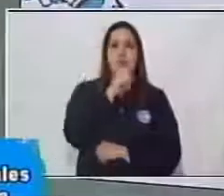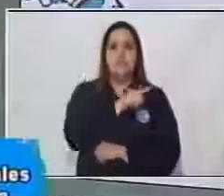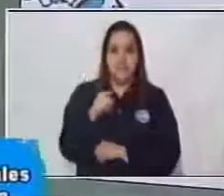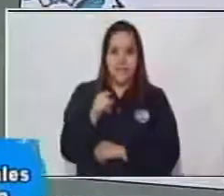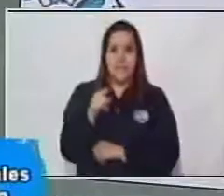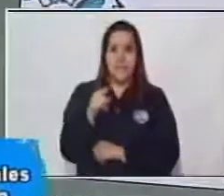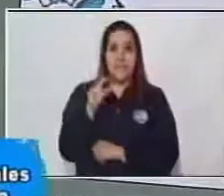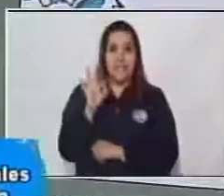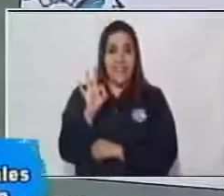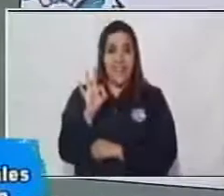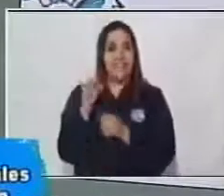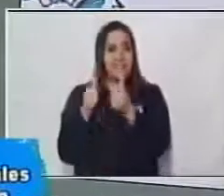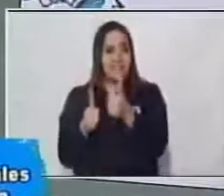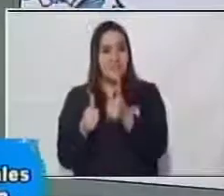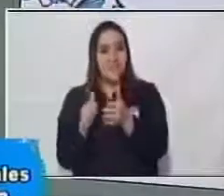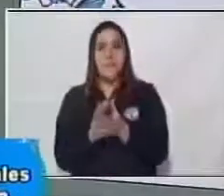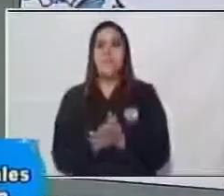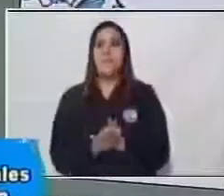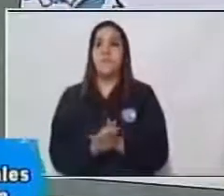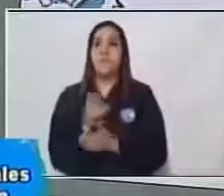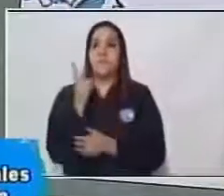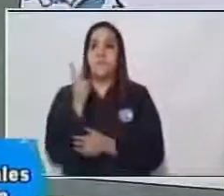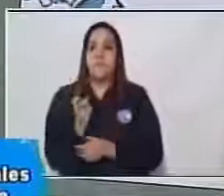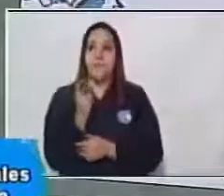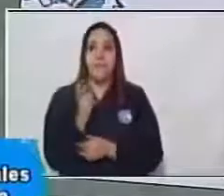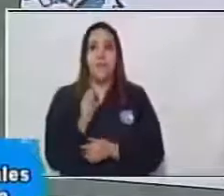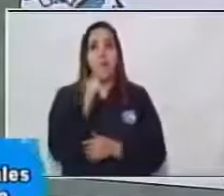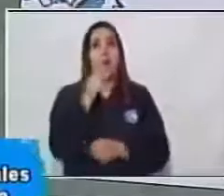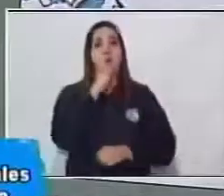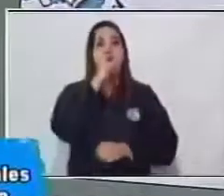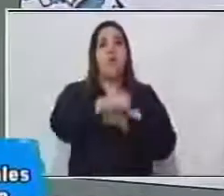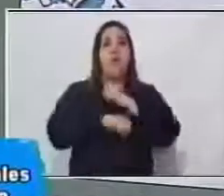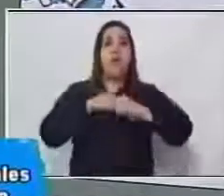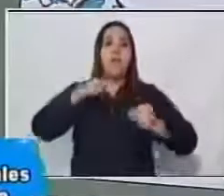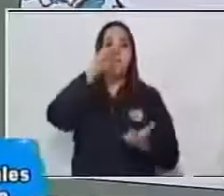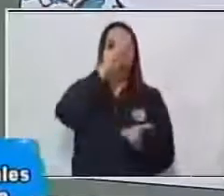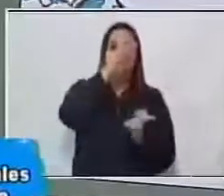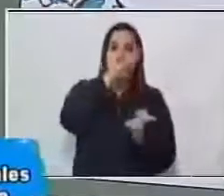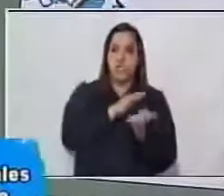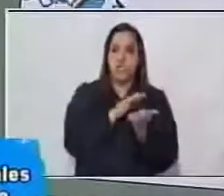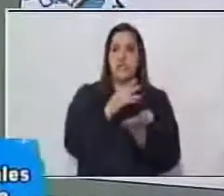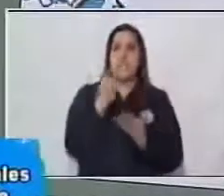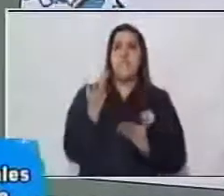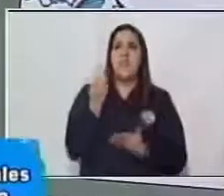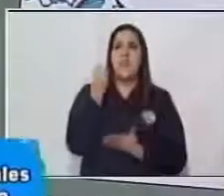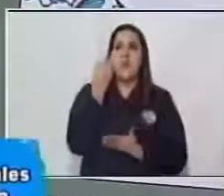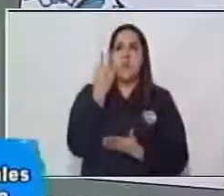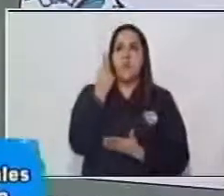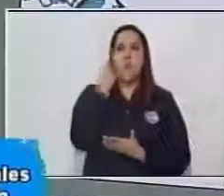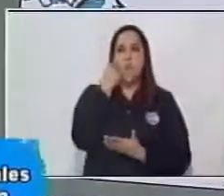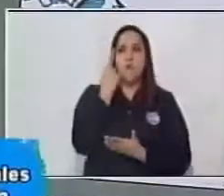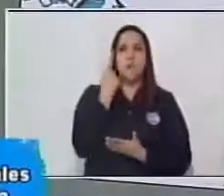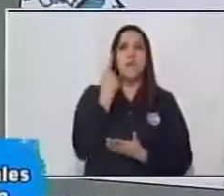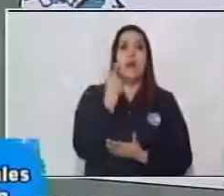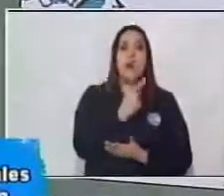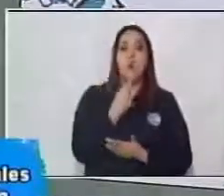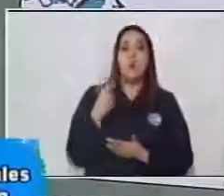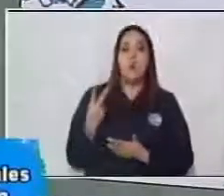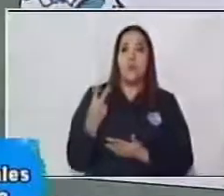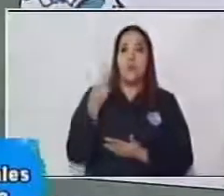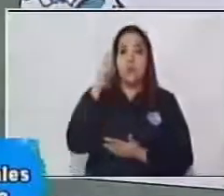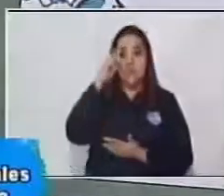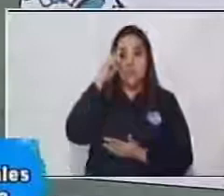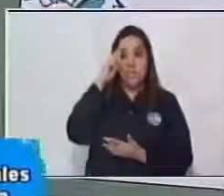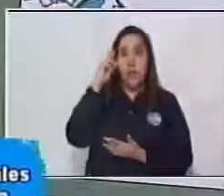1, 2 y 3. Muy bien. Ahora vamos con la minúscula. Veamos cuántos números tiene. 1 y 2. Recuerden